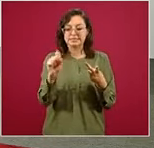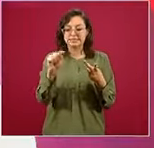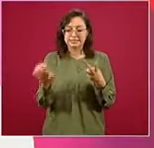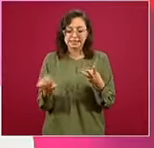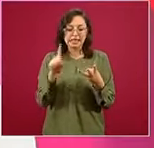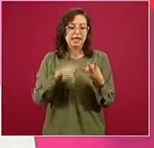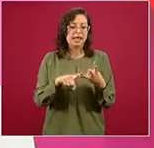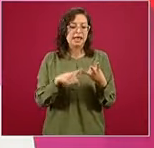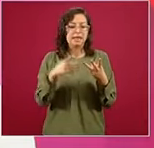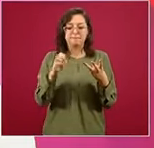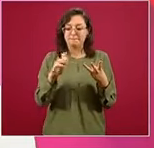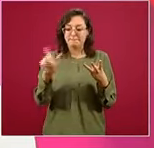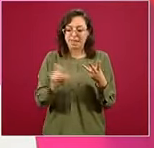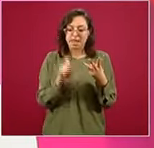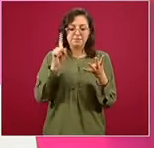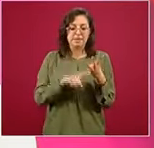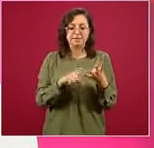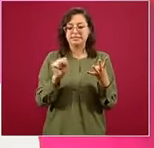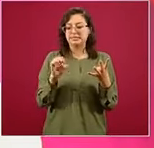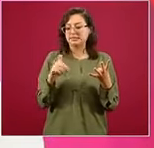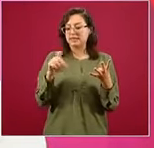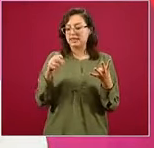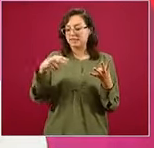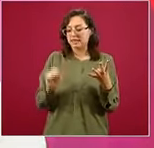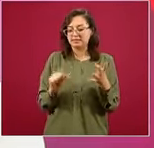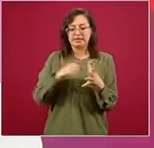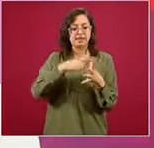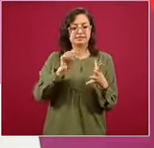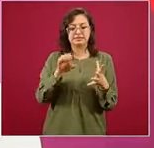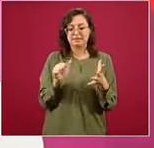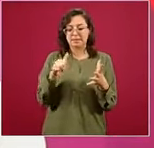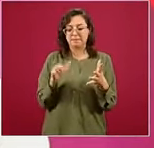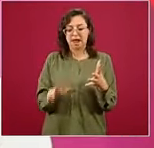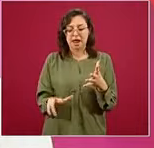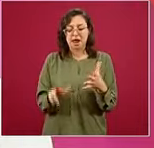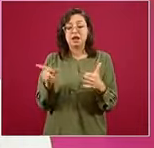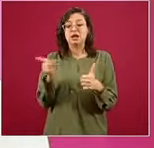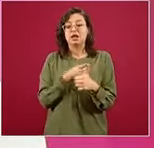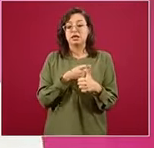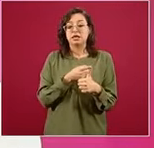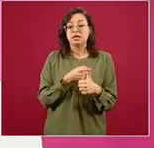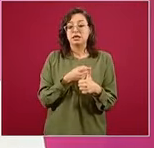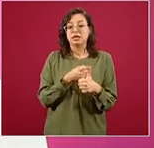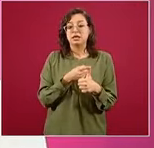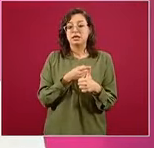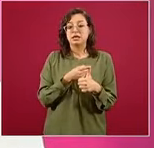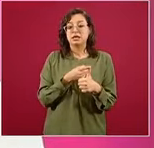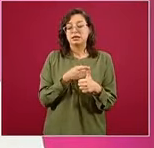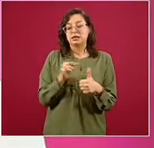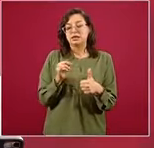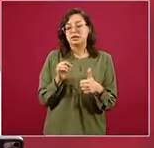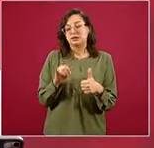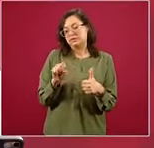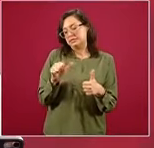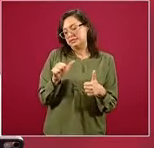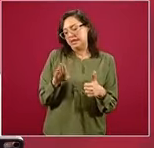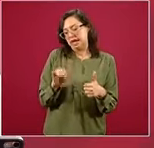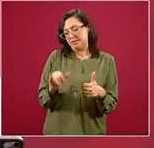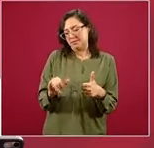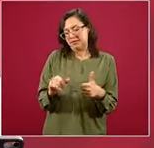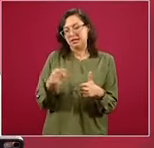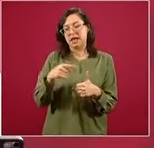Sedena, la Secretaría de Defensa Nacional y la Secretaría de Marina, o lo que coordina el Instituto de Salud para el Bienestar, donde